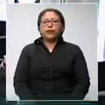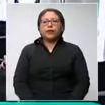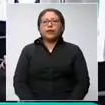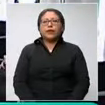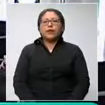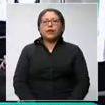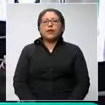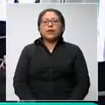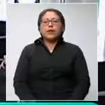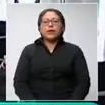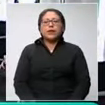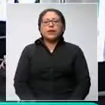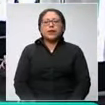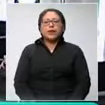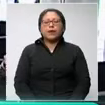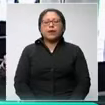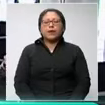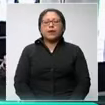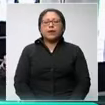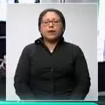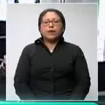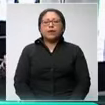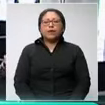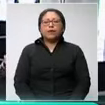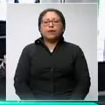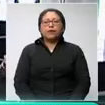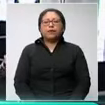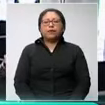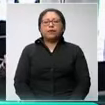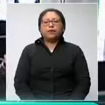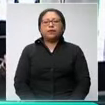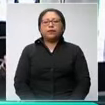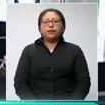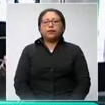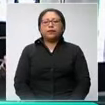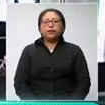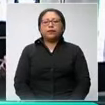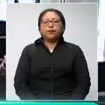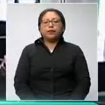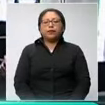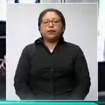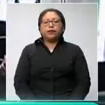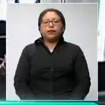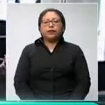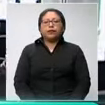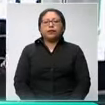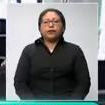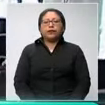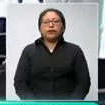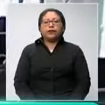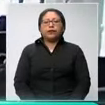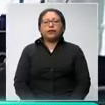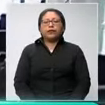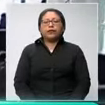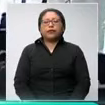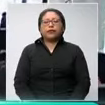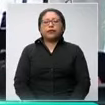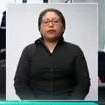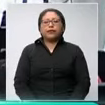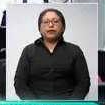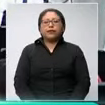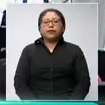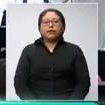era abogado, y se ha conocido también una denuncia específica, le voy a comentar, el caso del doctor Mario Hermen Laura Cicaria, quien